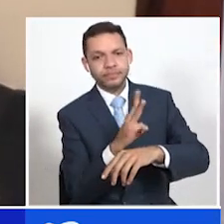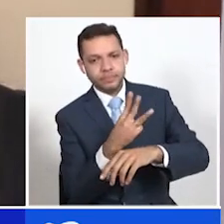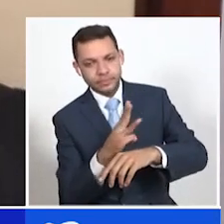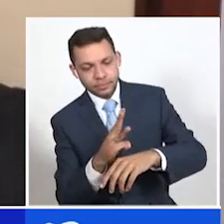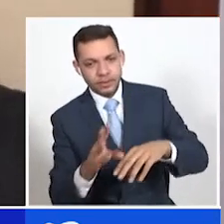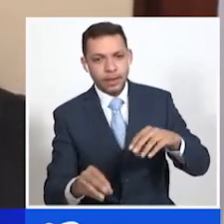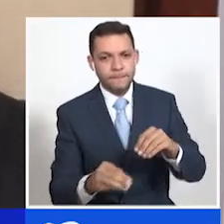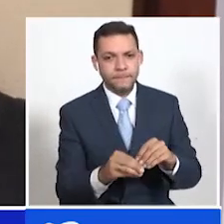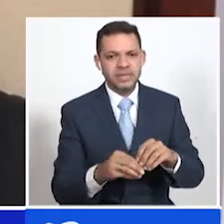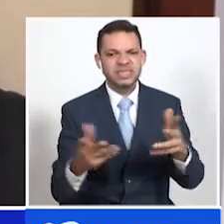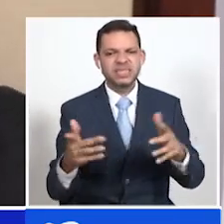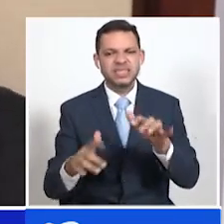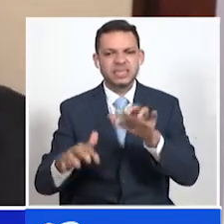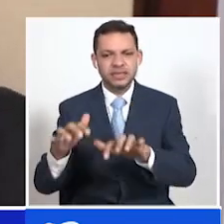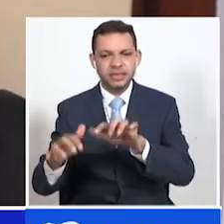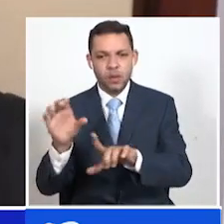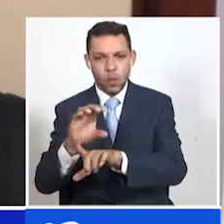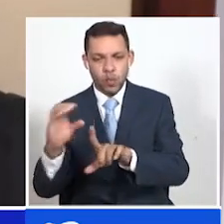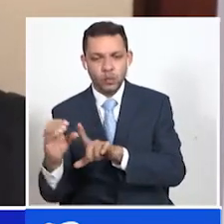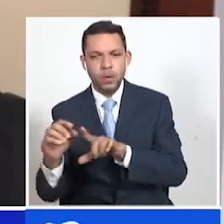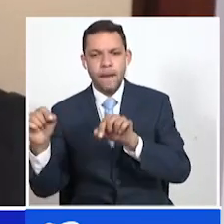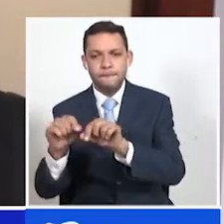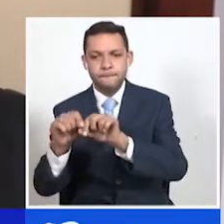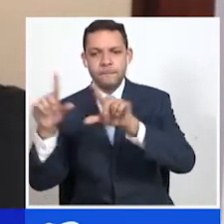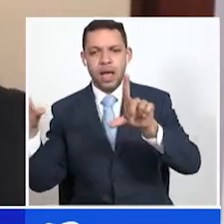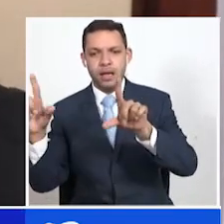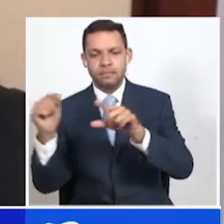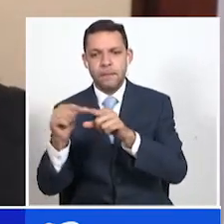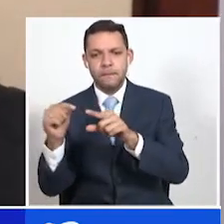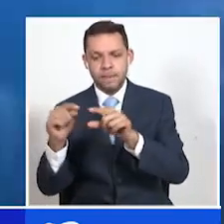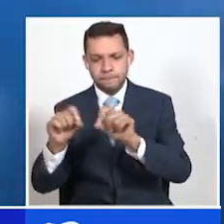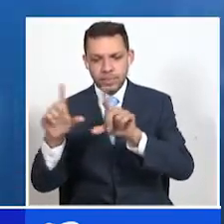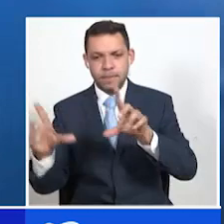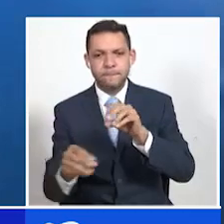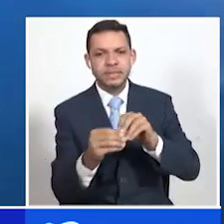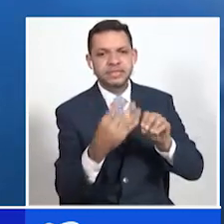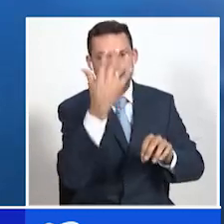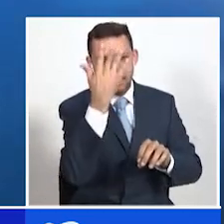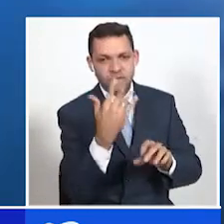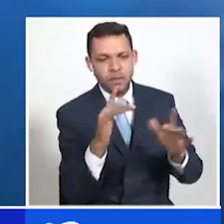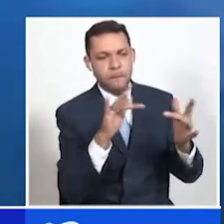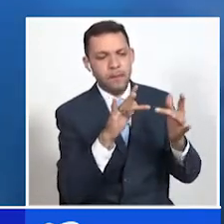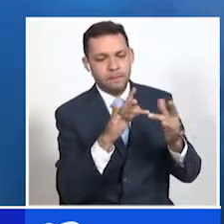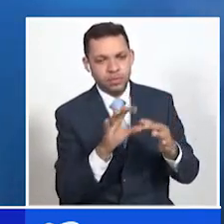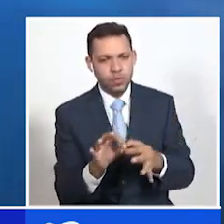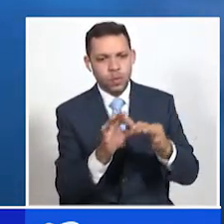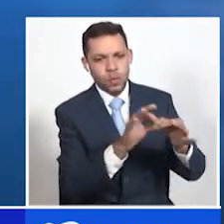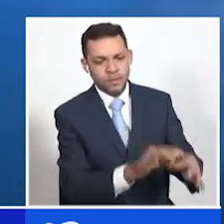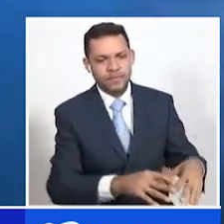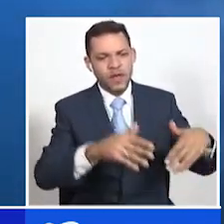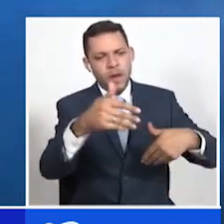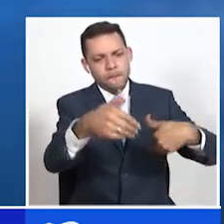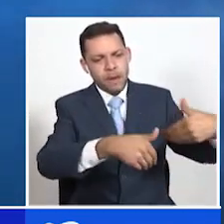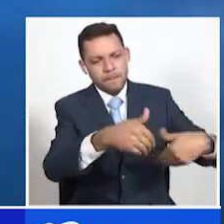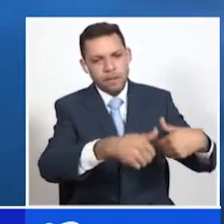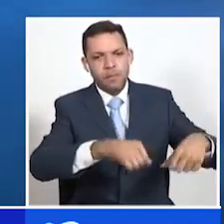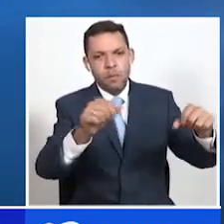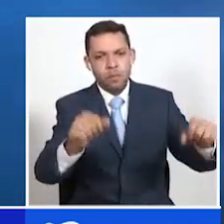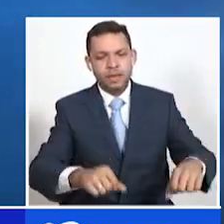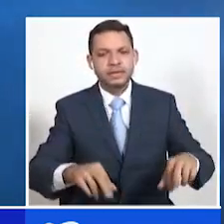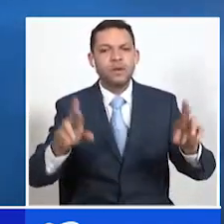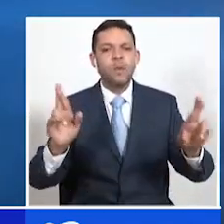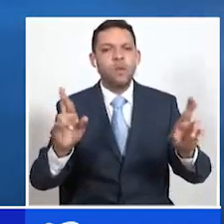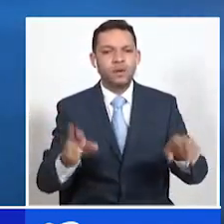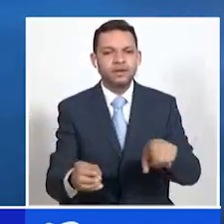y en el micrositio de la Secretaría de Cultura, además estamos publicando todo por nuestras redes sociales. Se espera que esta emergencia sanitaria se acabe pronto para poder